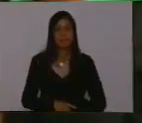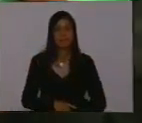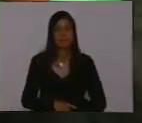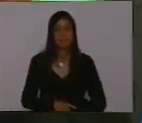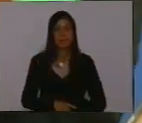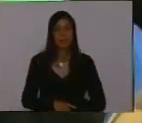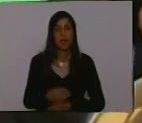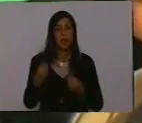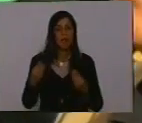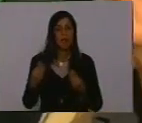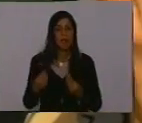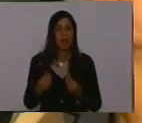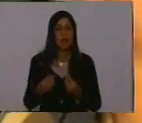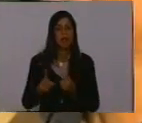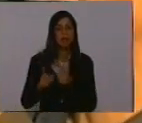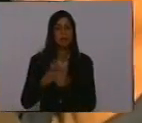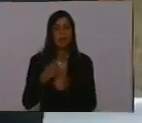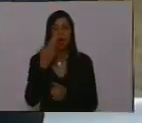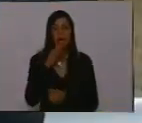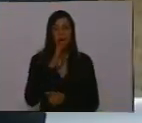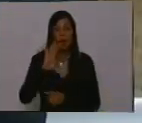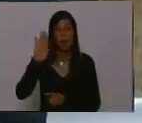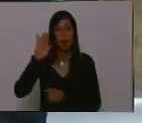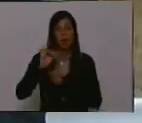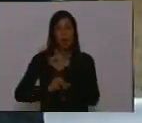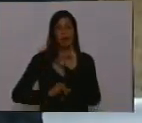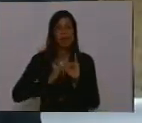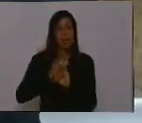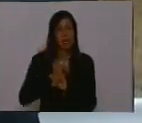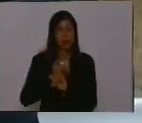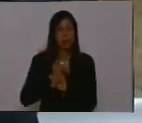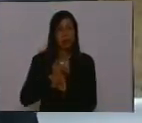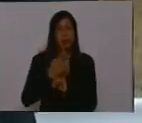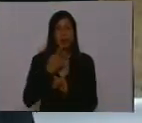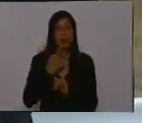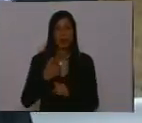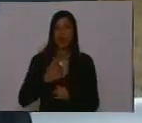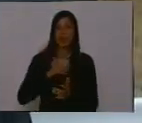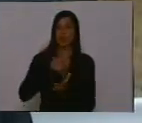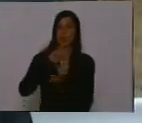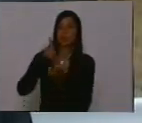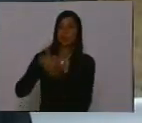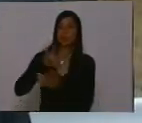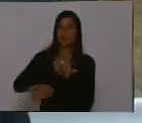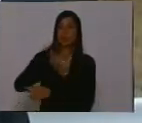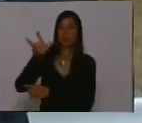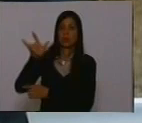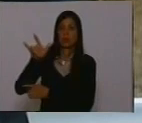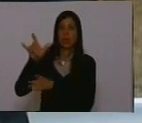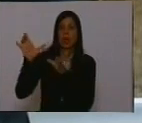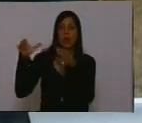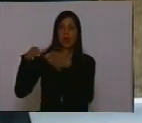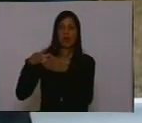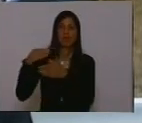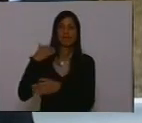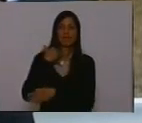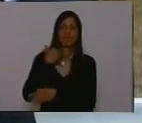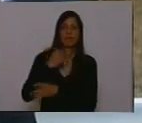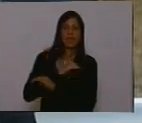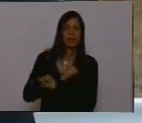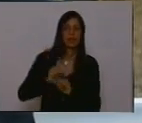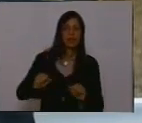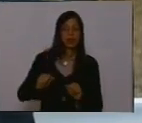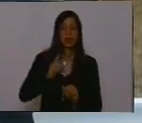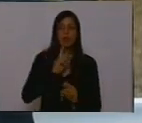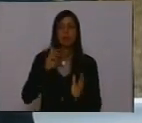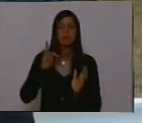básicamente de compromisos internacionales, no pude asistir a la reunión de la Comisión